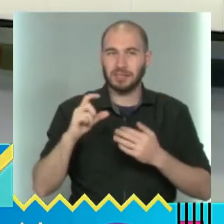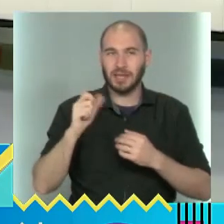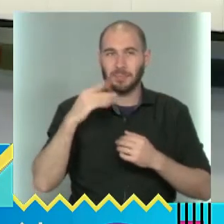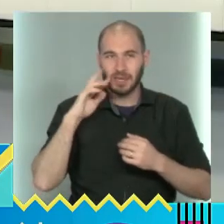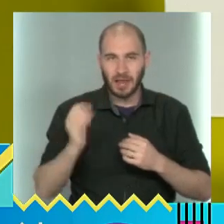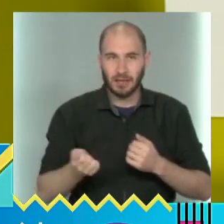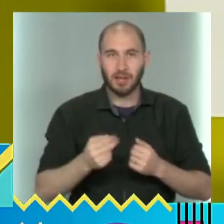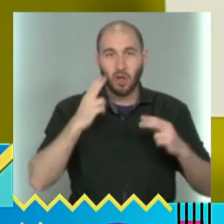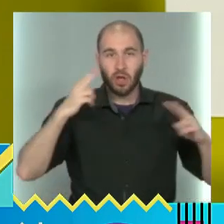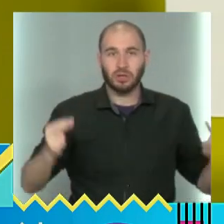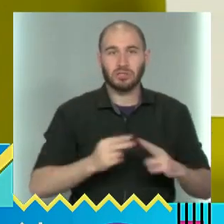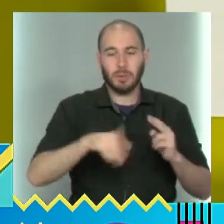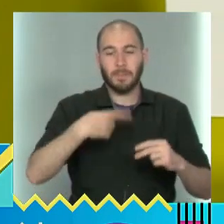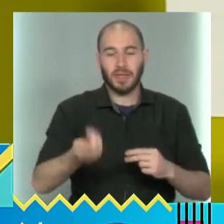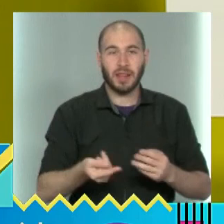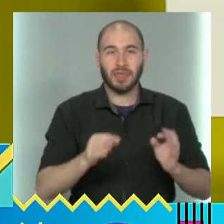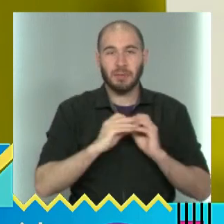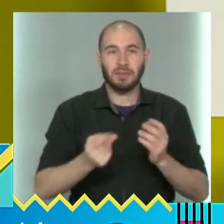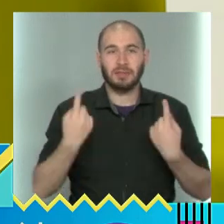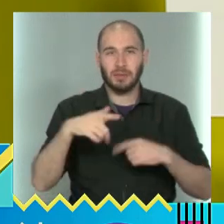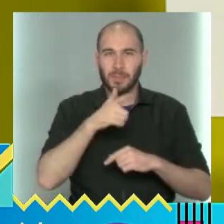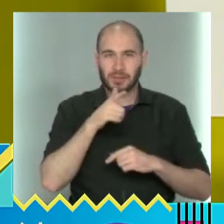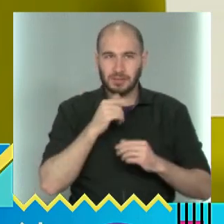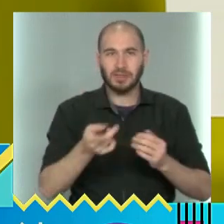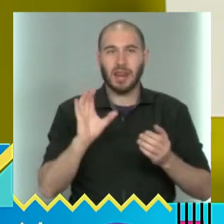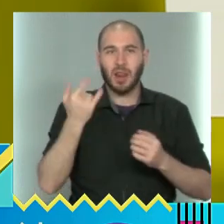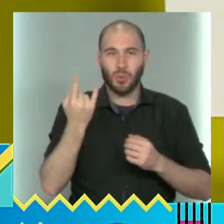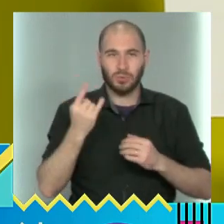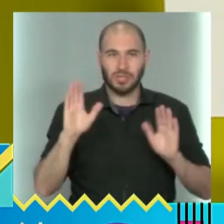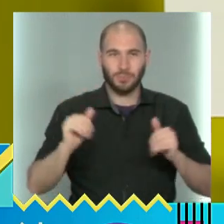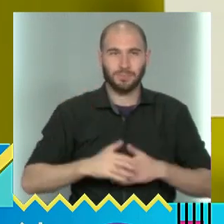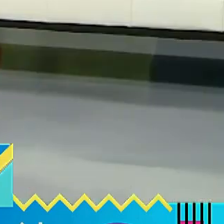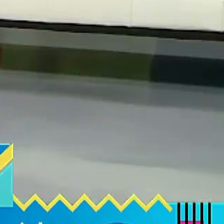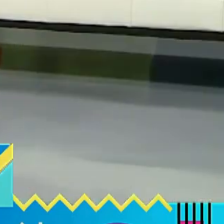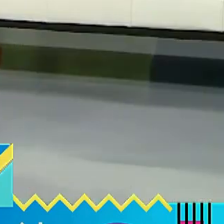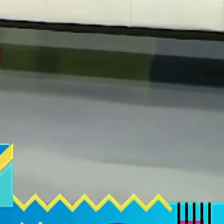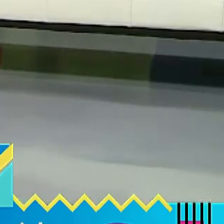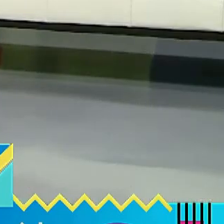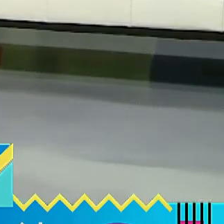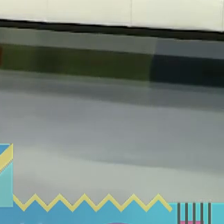Amira nuevamente. Nos volvemos a reencontrar mañana en un nuevo Distintos Parecidos por Señal U, por supuesto. Chau, chau.